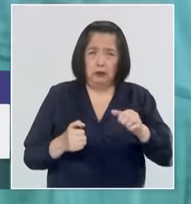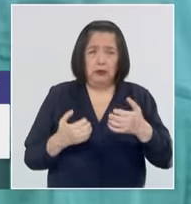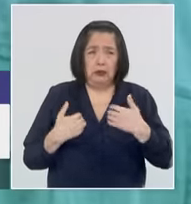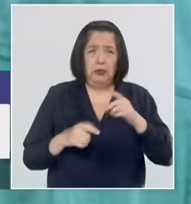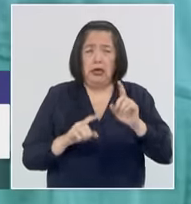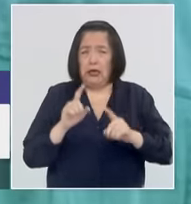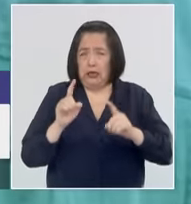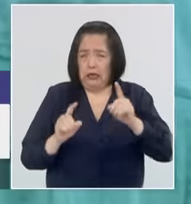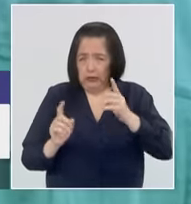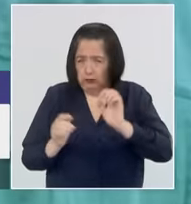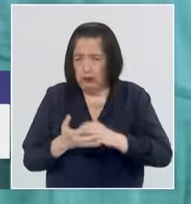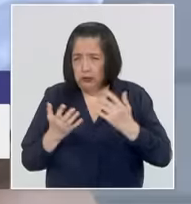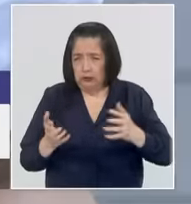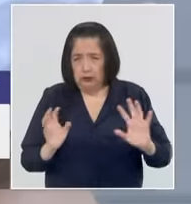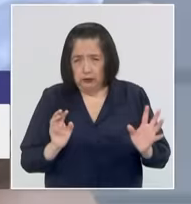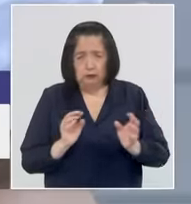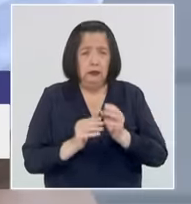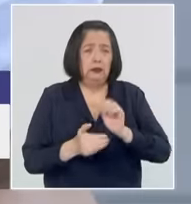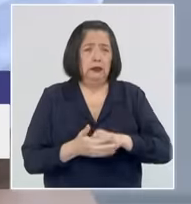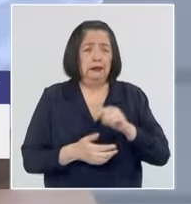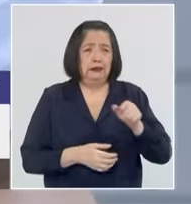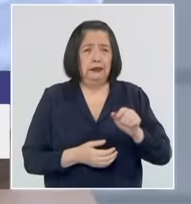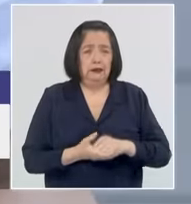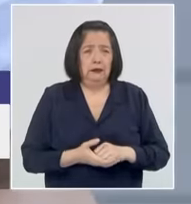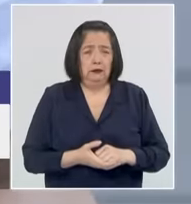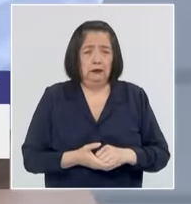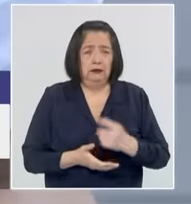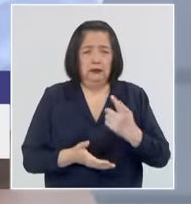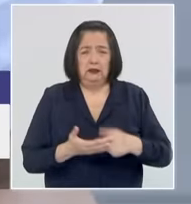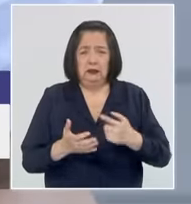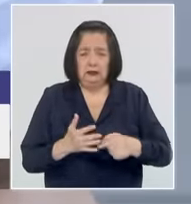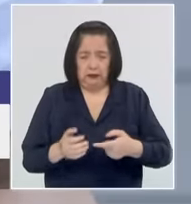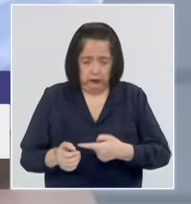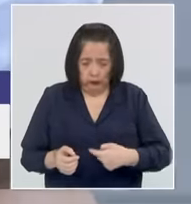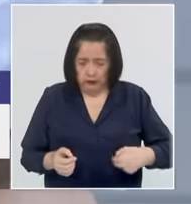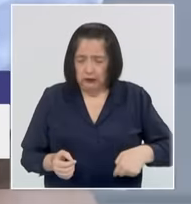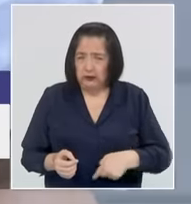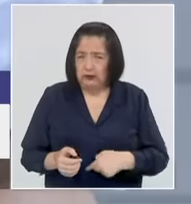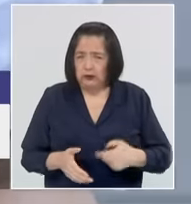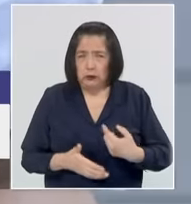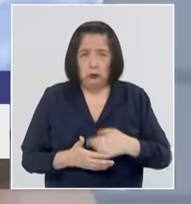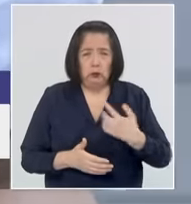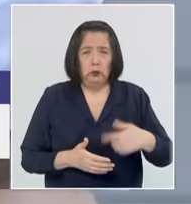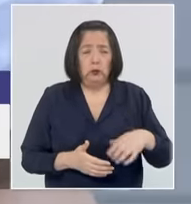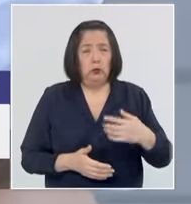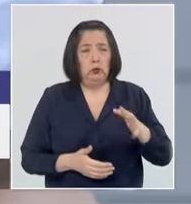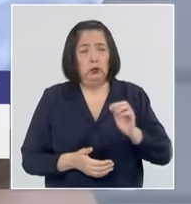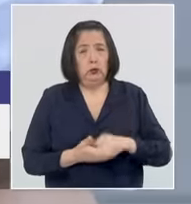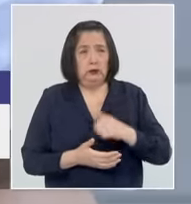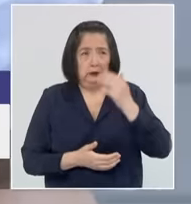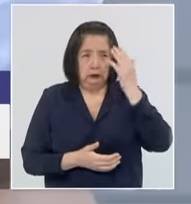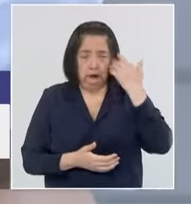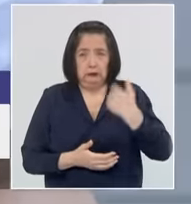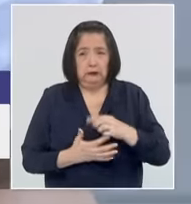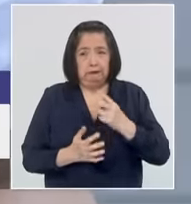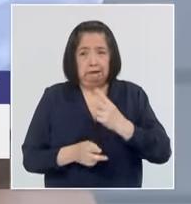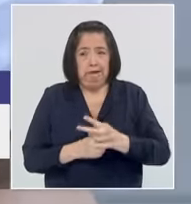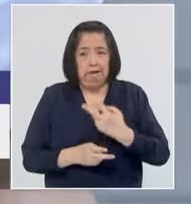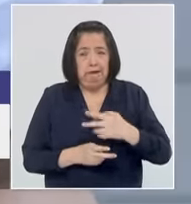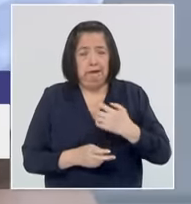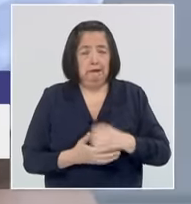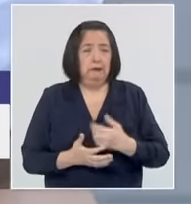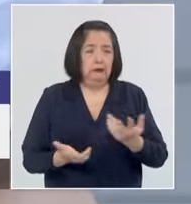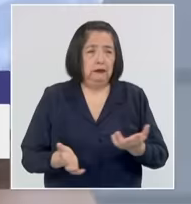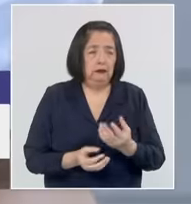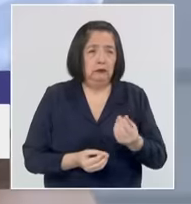algunos detalles adicionales. Se trataría de una resección de intestino. Sabemos que eso es una intervención bastante delicada. Aparentemente se